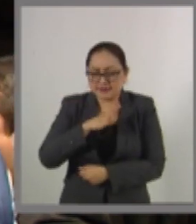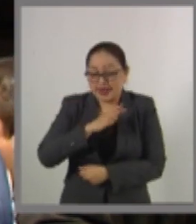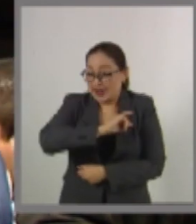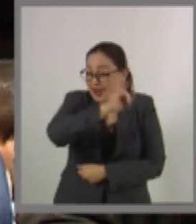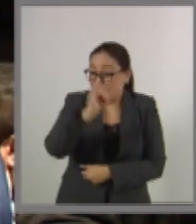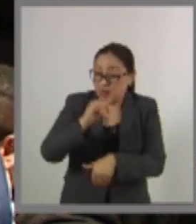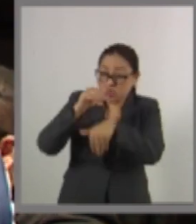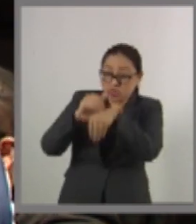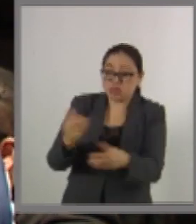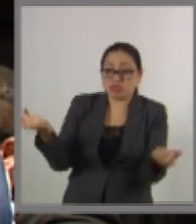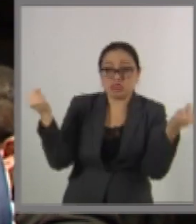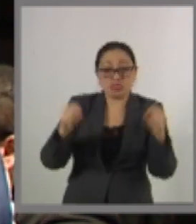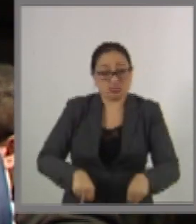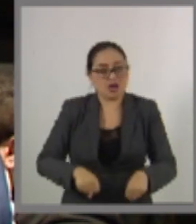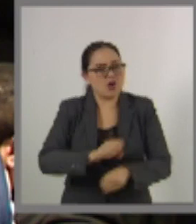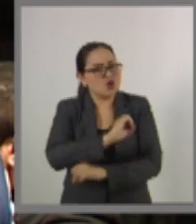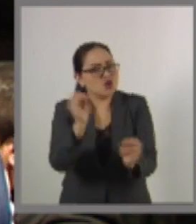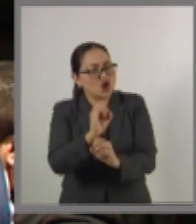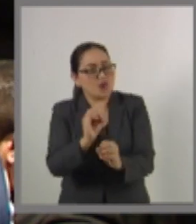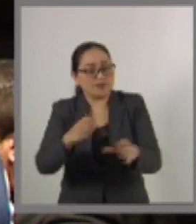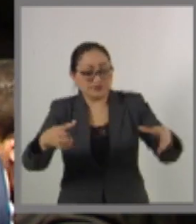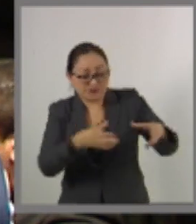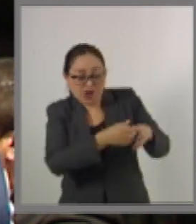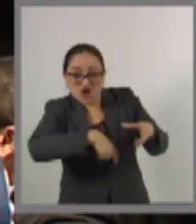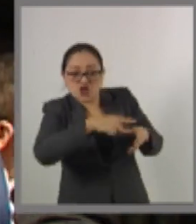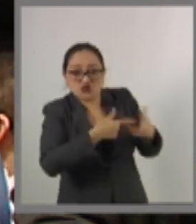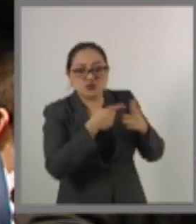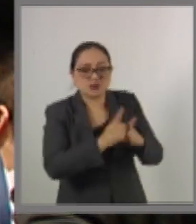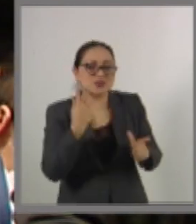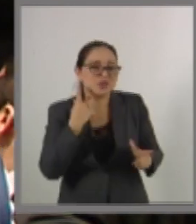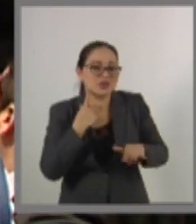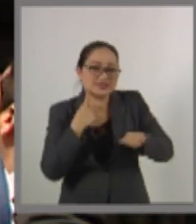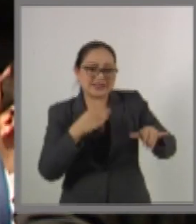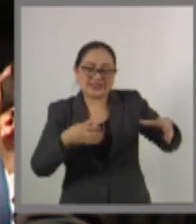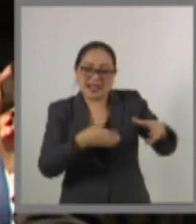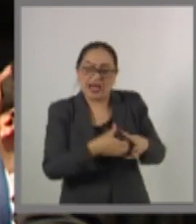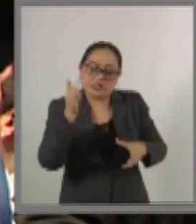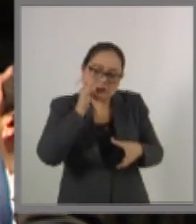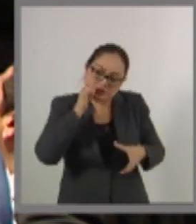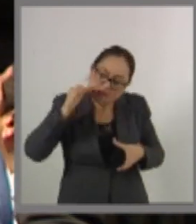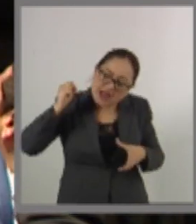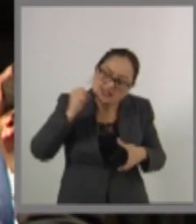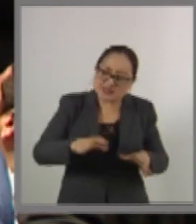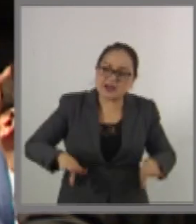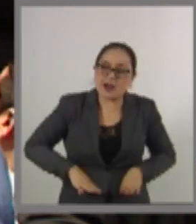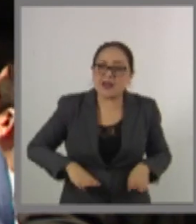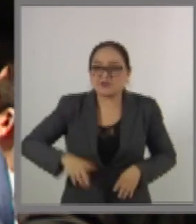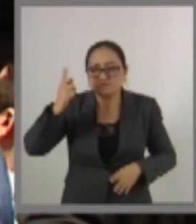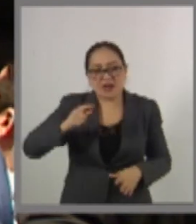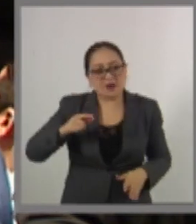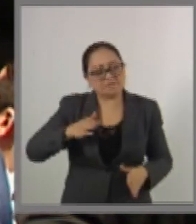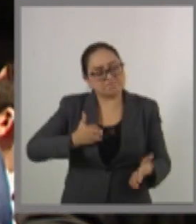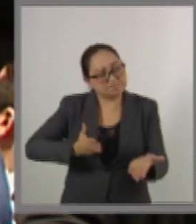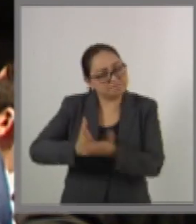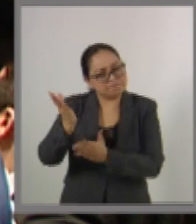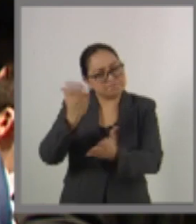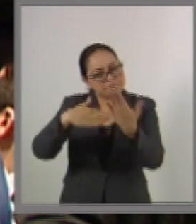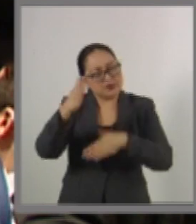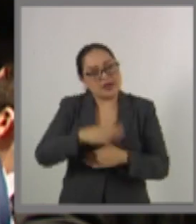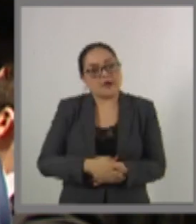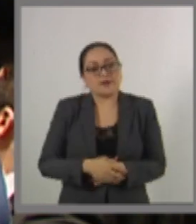sometiéndose, y la definición de la izquierda como una actitud frente a la vida. Yo solamente tengo tres